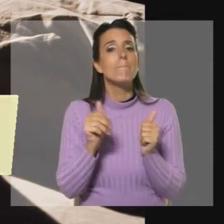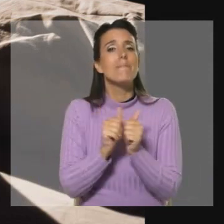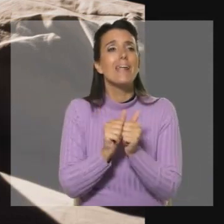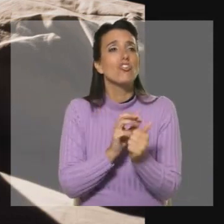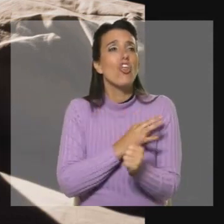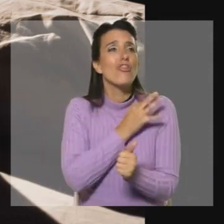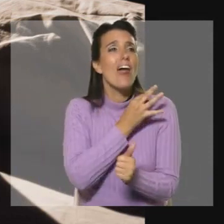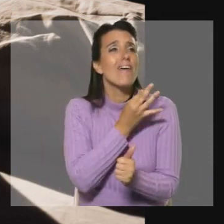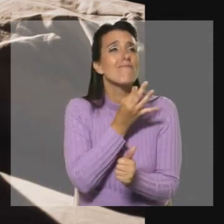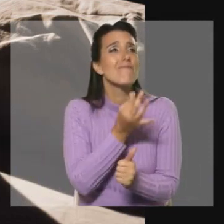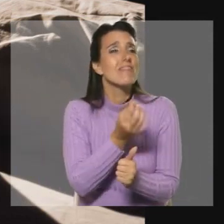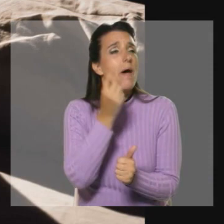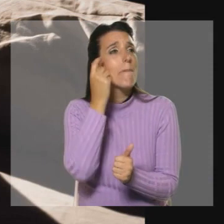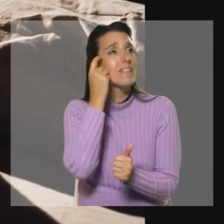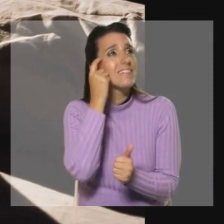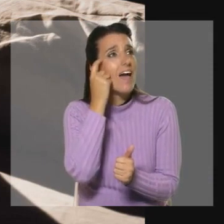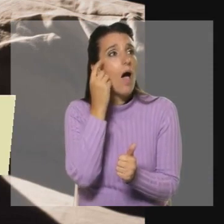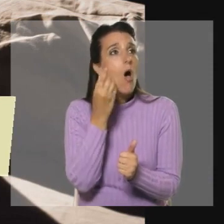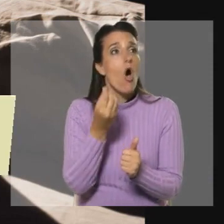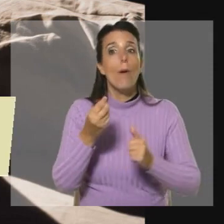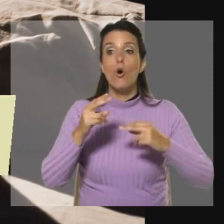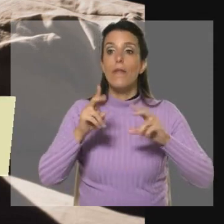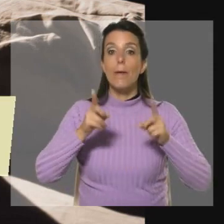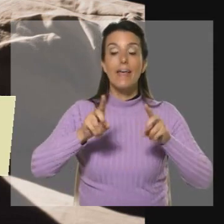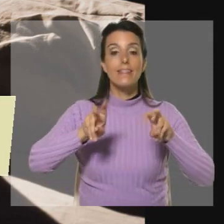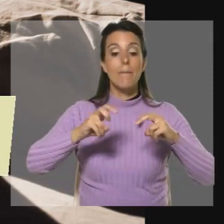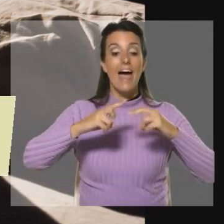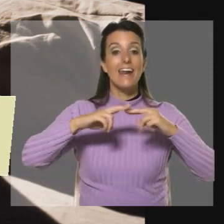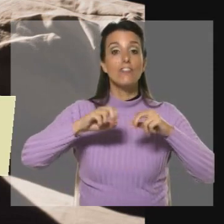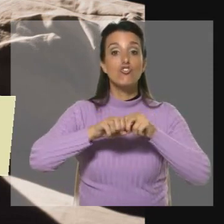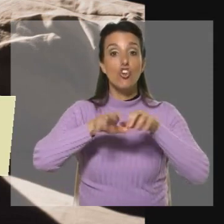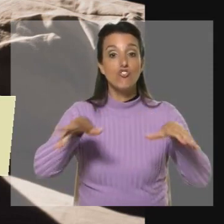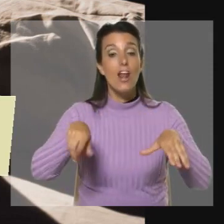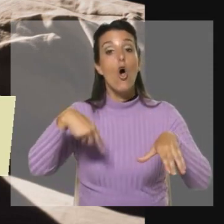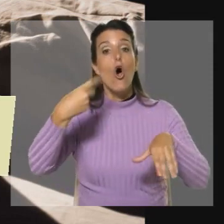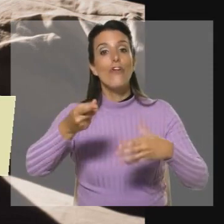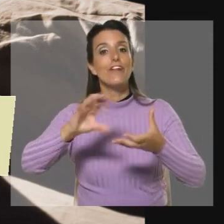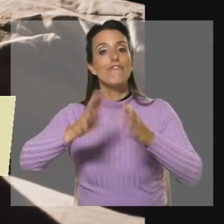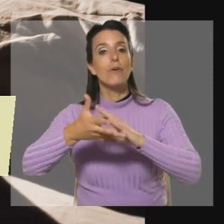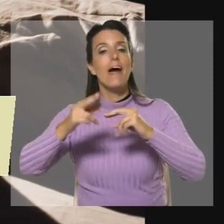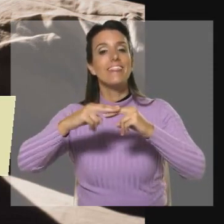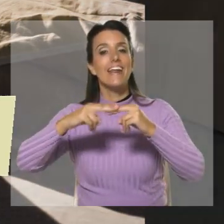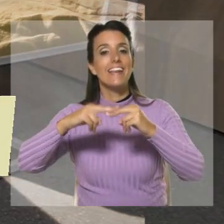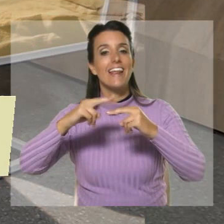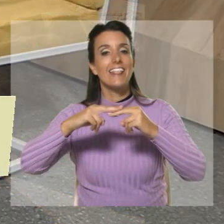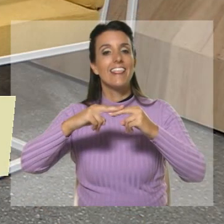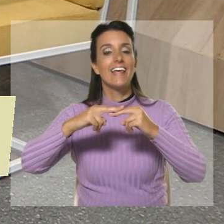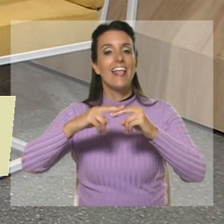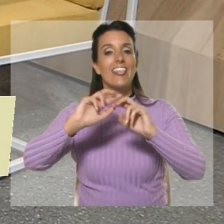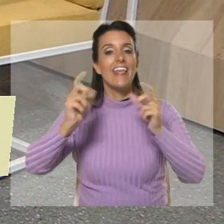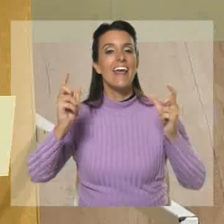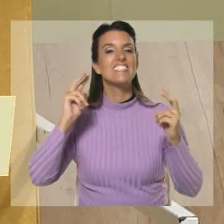vida, el concepto de redes sociales, aplicación de citas, nuestras nuevas maneras de vincularnos.